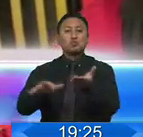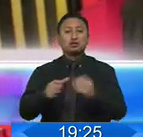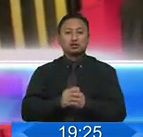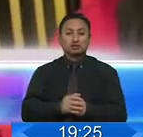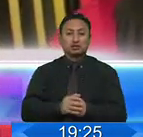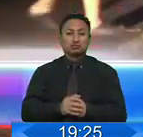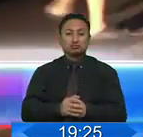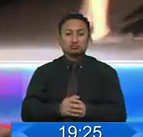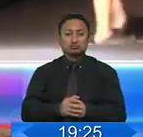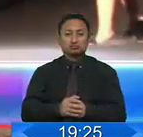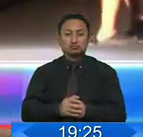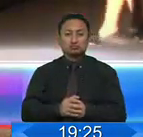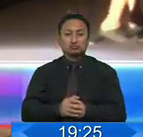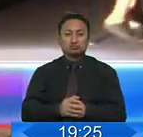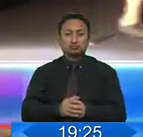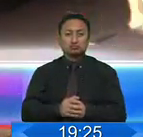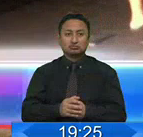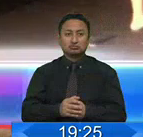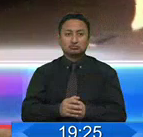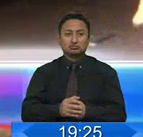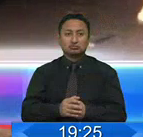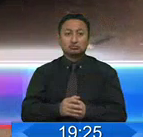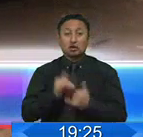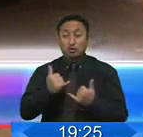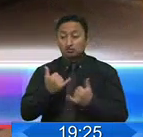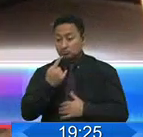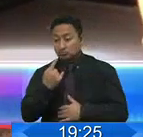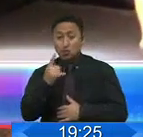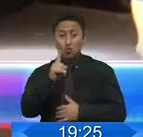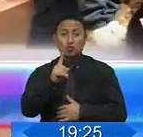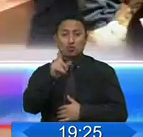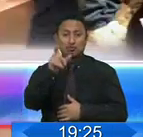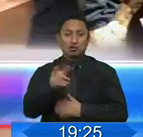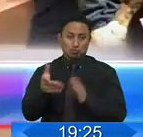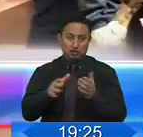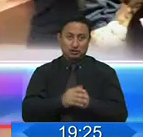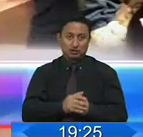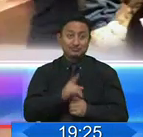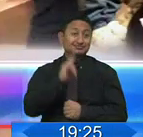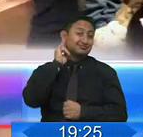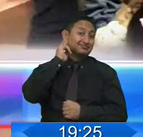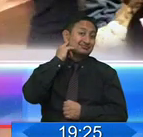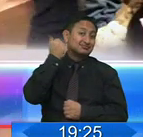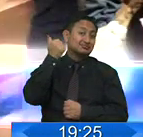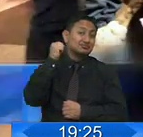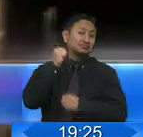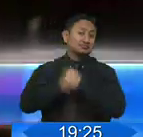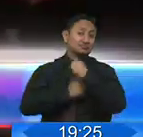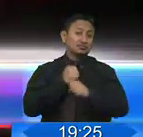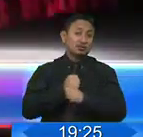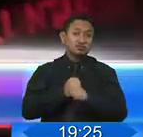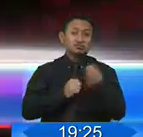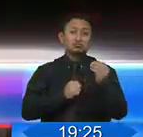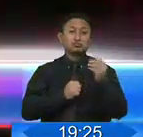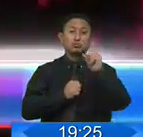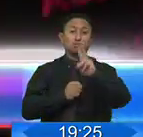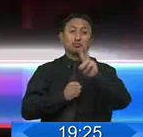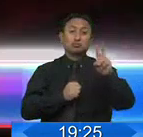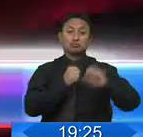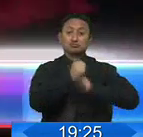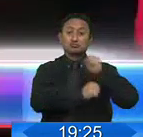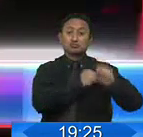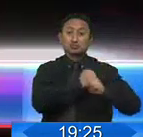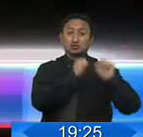el momento se percata nosotros como institución. Una niña de 10 años y un joven de 22